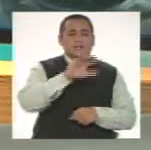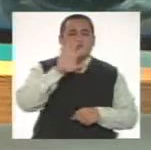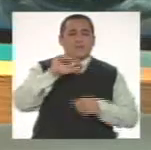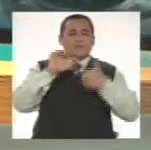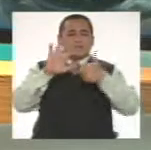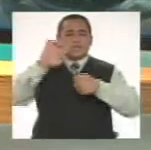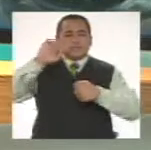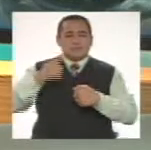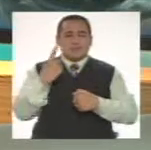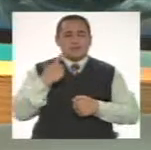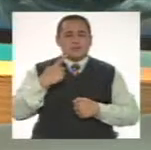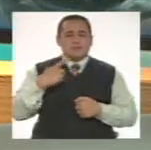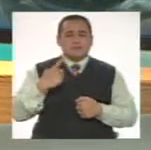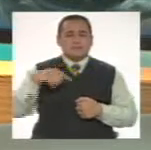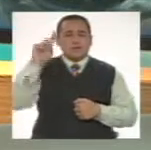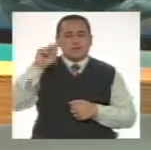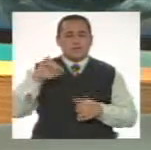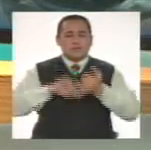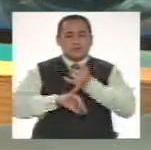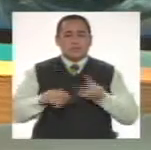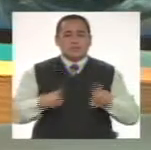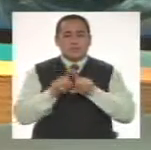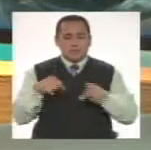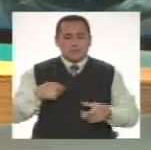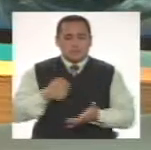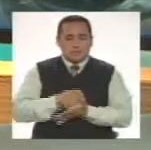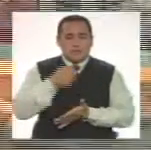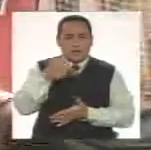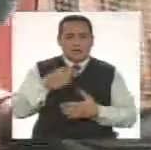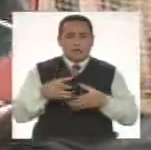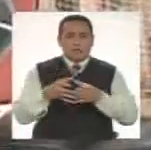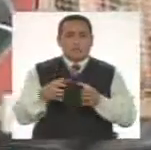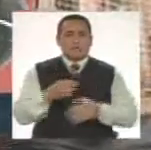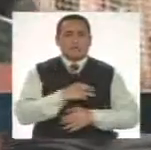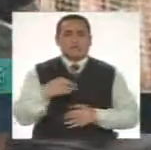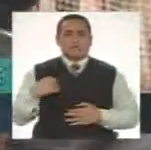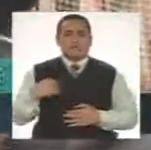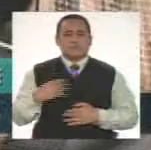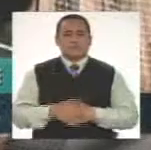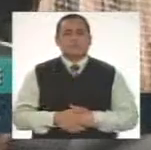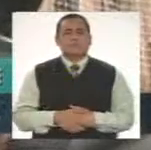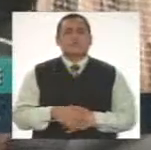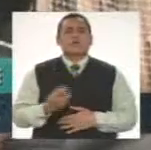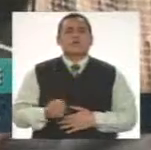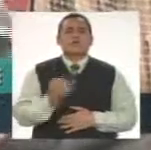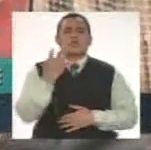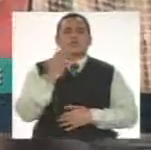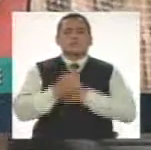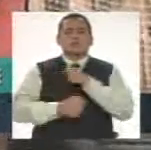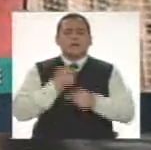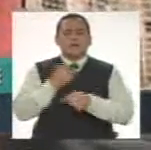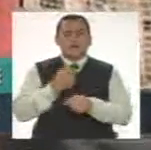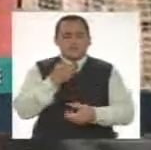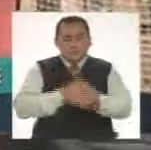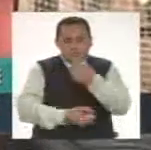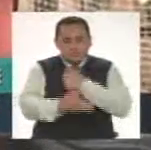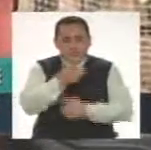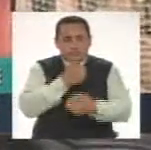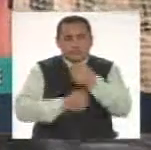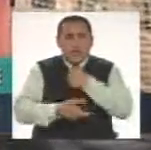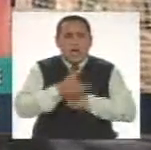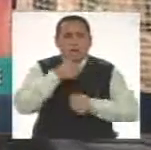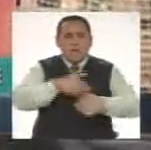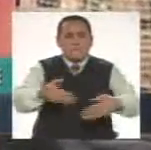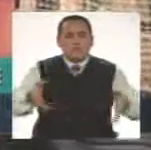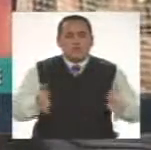y fueron financiadas por el Ministerio de Construcción y Saneamiento. Manuela, cuéntanos, ¿durante cuánto tiempo sacas agua de esta noria? Hace